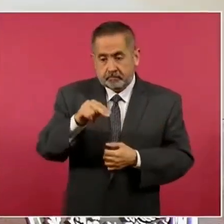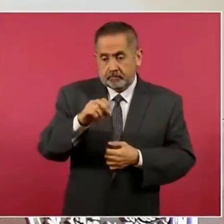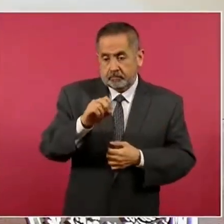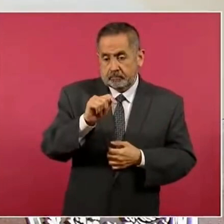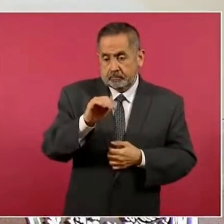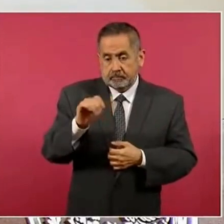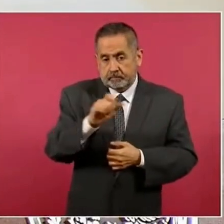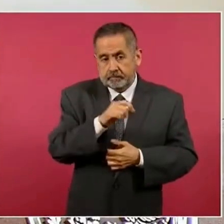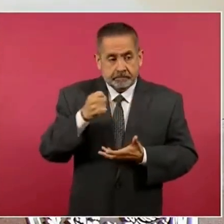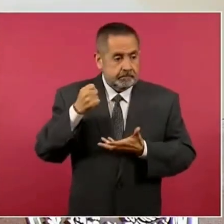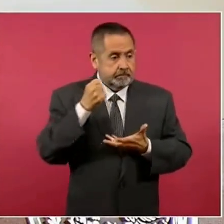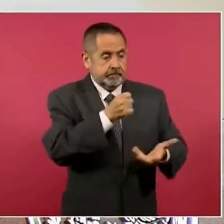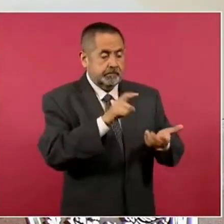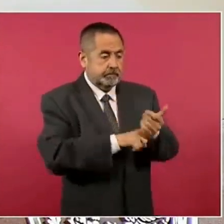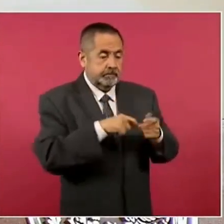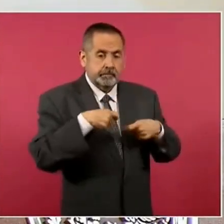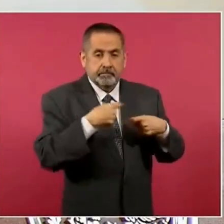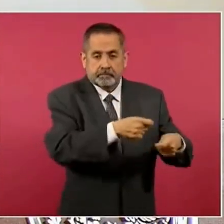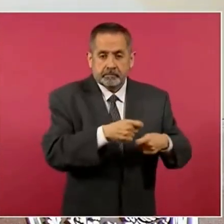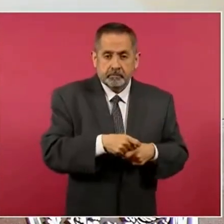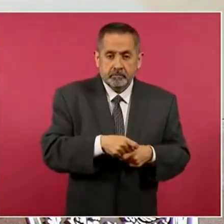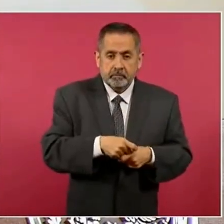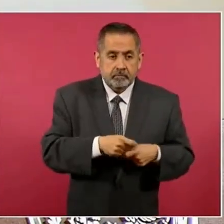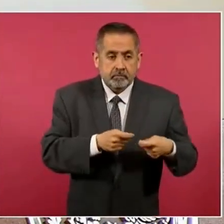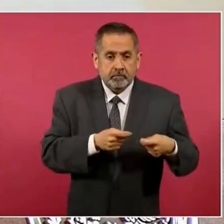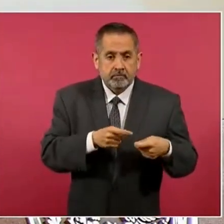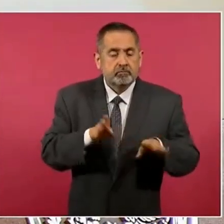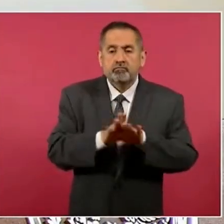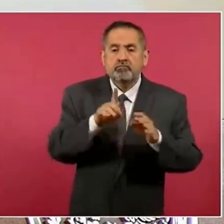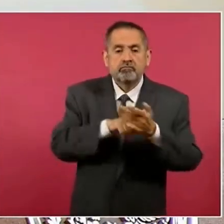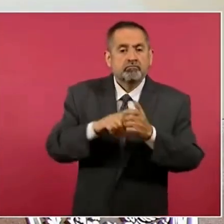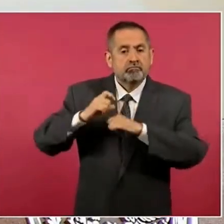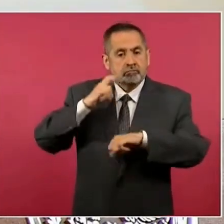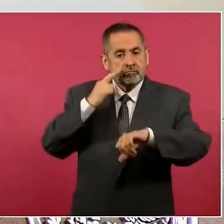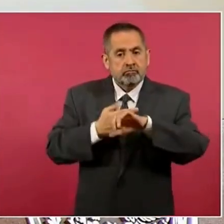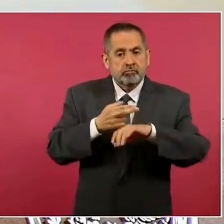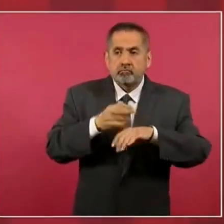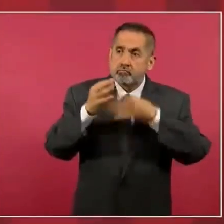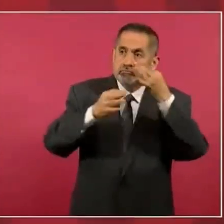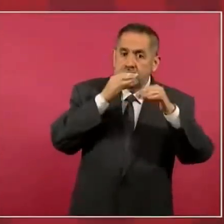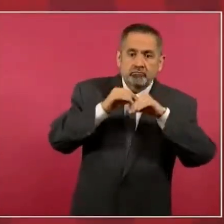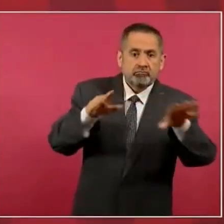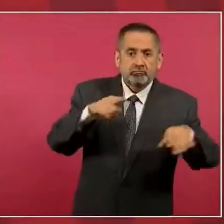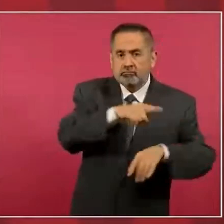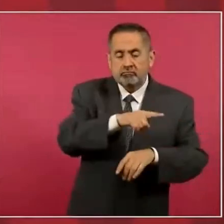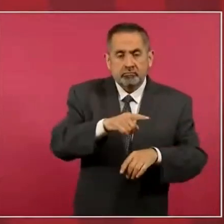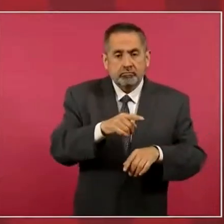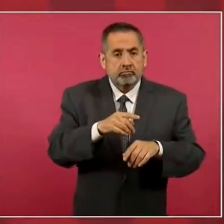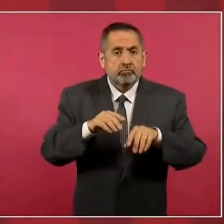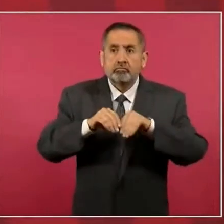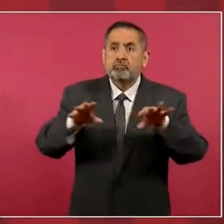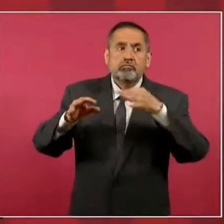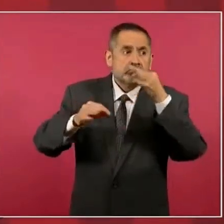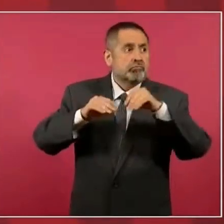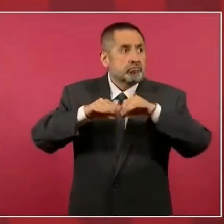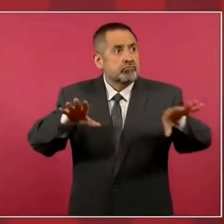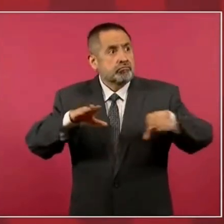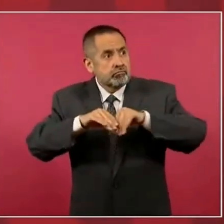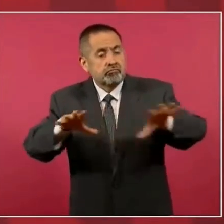su presupuesto, no está ejerciendo funciones como agencia informativa, no está al aire, no